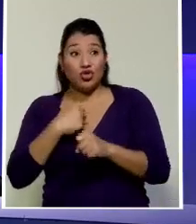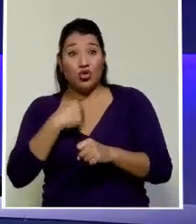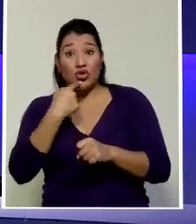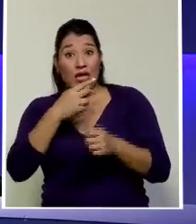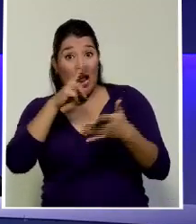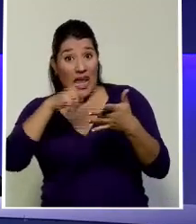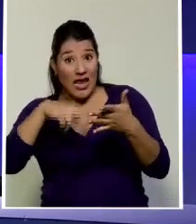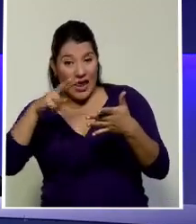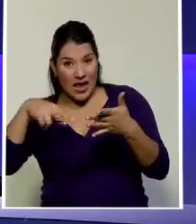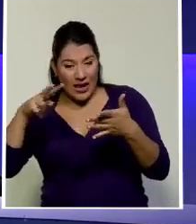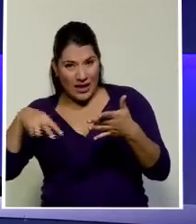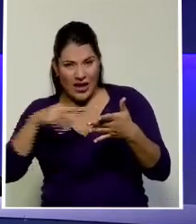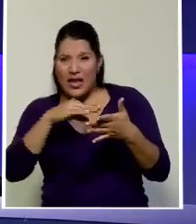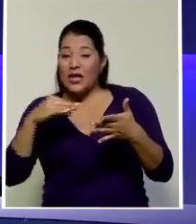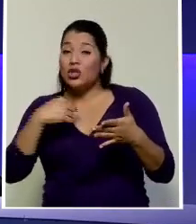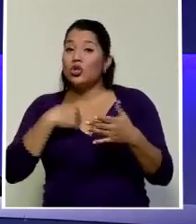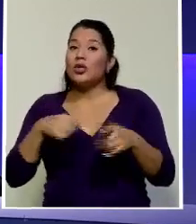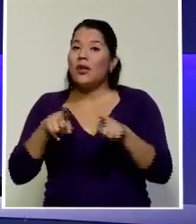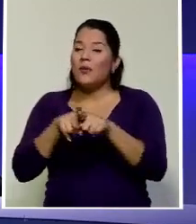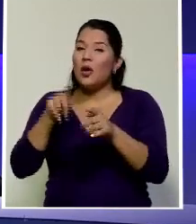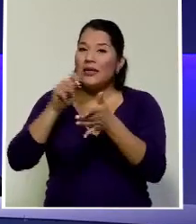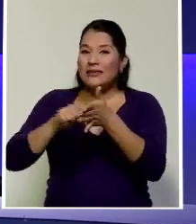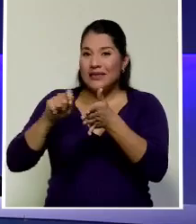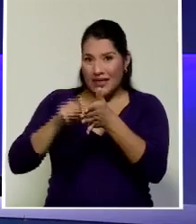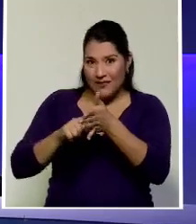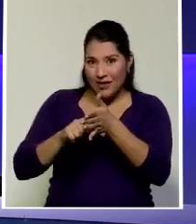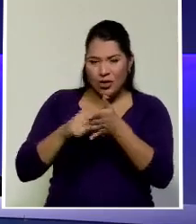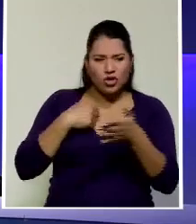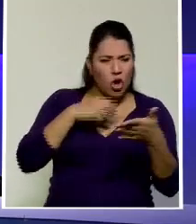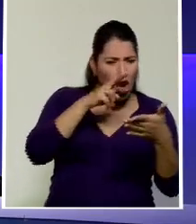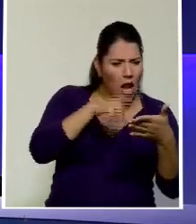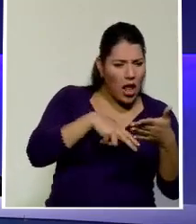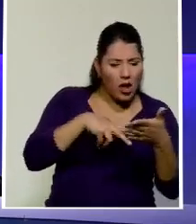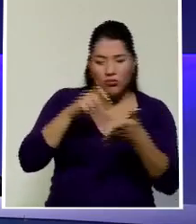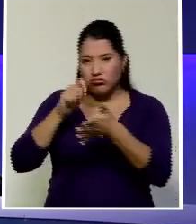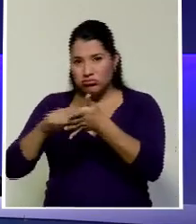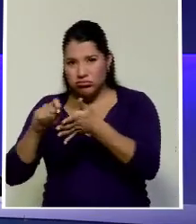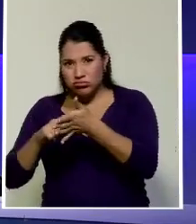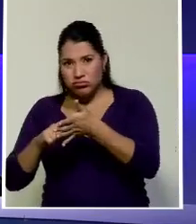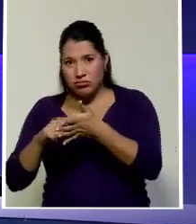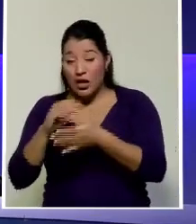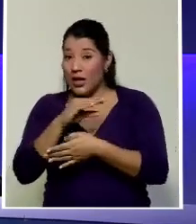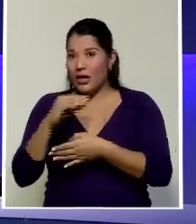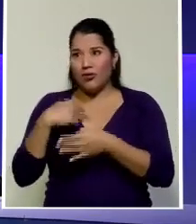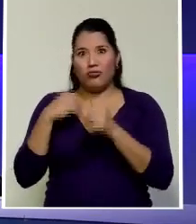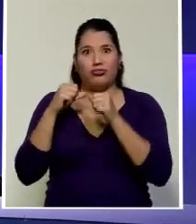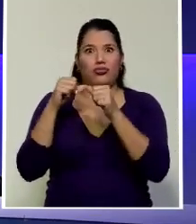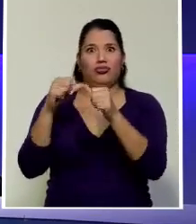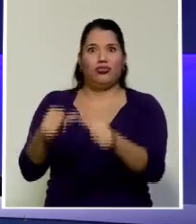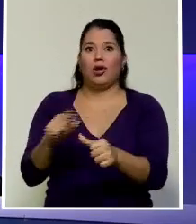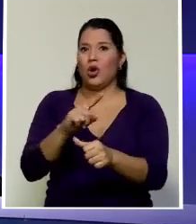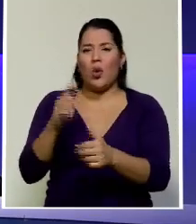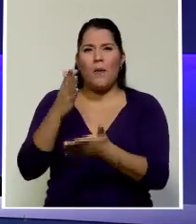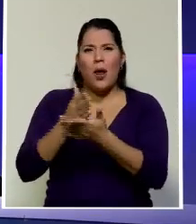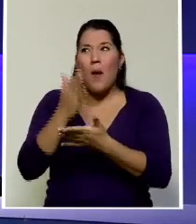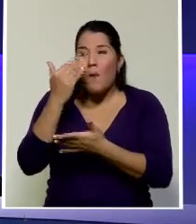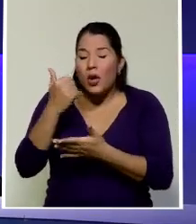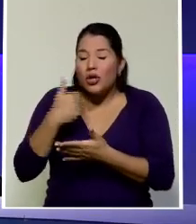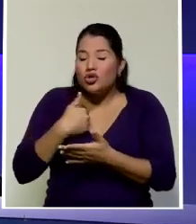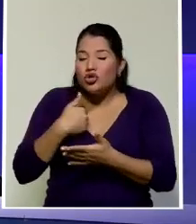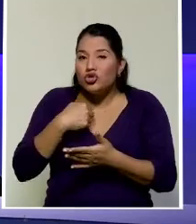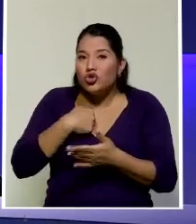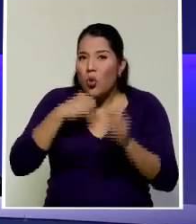uno, ¿no? Ajá. Y voy a escribir de acuerdo a lo que vaya leyendo en serio, y la cosa no para, porque simplemente hay tanto material que uno puede